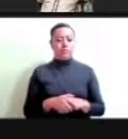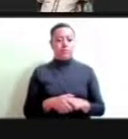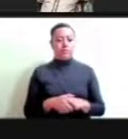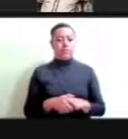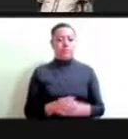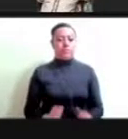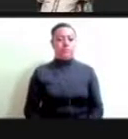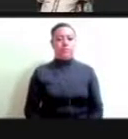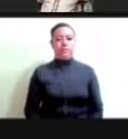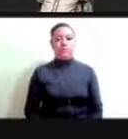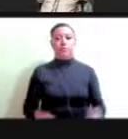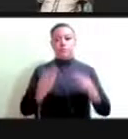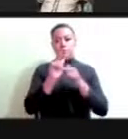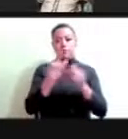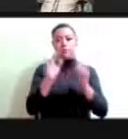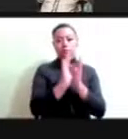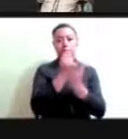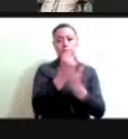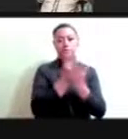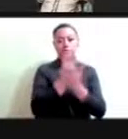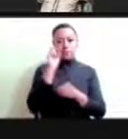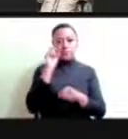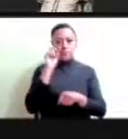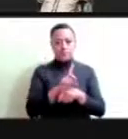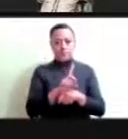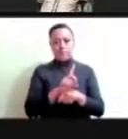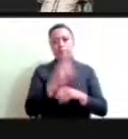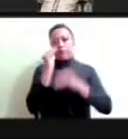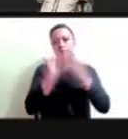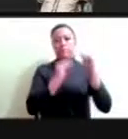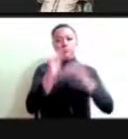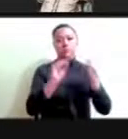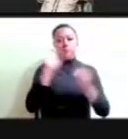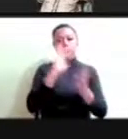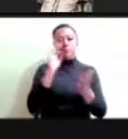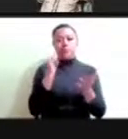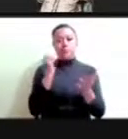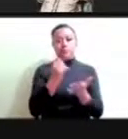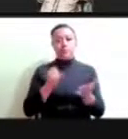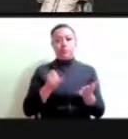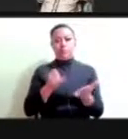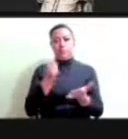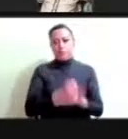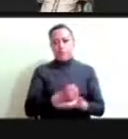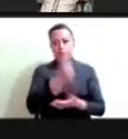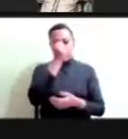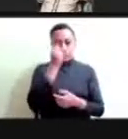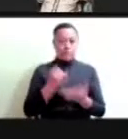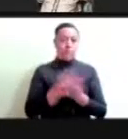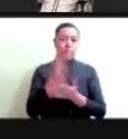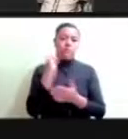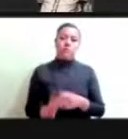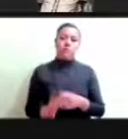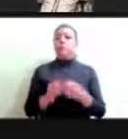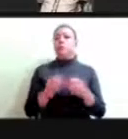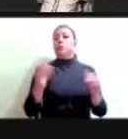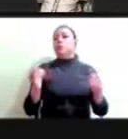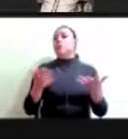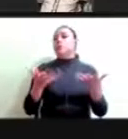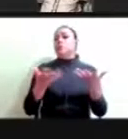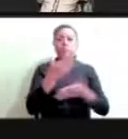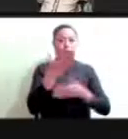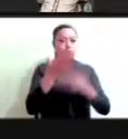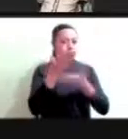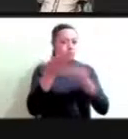El siguiente punto del orden del día es la discusión en su caso aprobación del dictamen por el cual se aprueba con modificaciones la proposición con punto de acuerdo por el que se